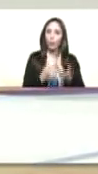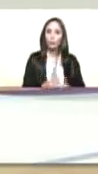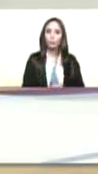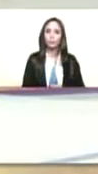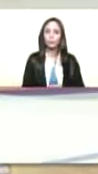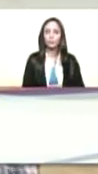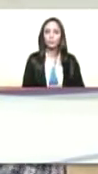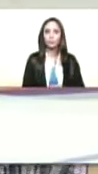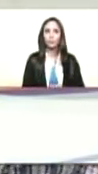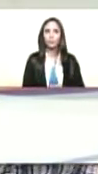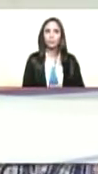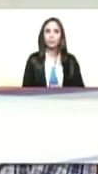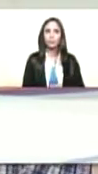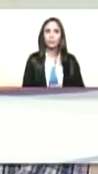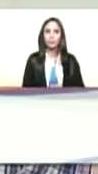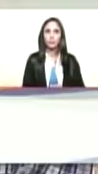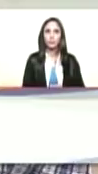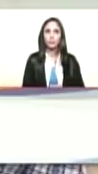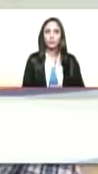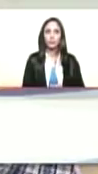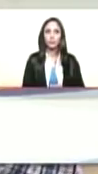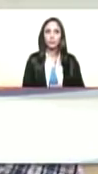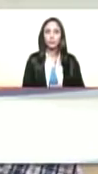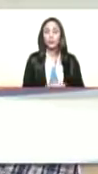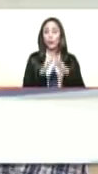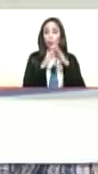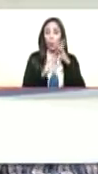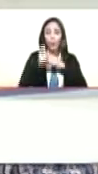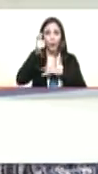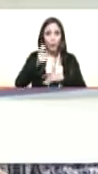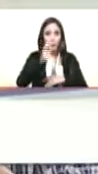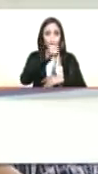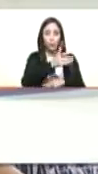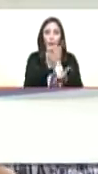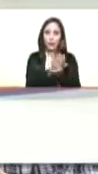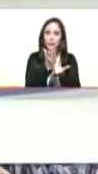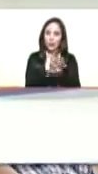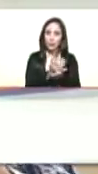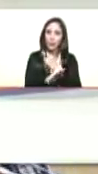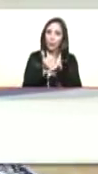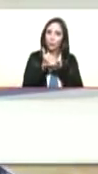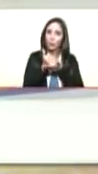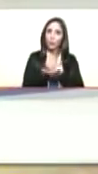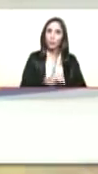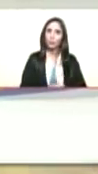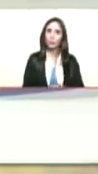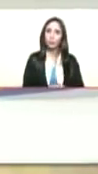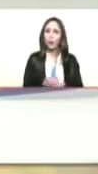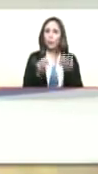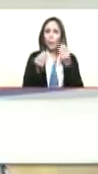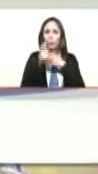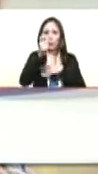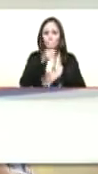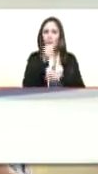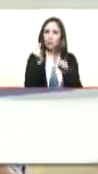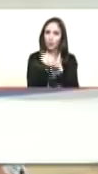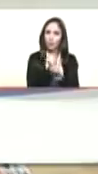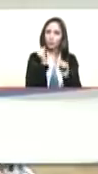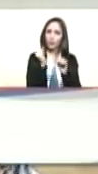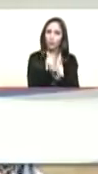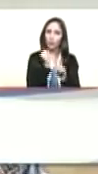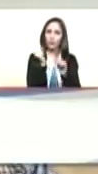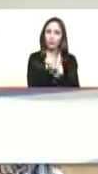usted que en nombre lo puedo decir acá de toda esa gran vanguardia que está ahí, jefe y jefa de calle, muchos de ellos ya están trabajando en